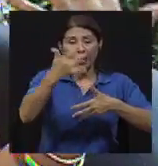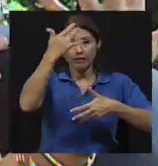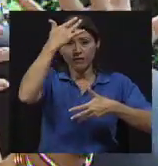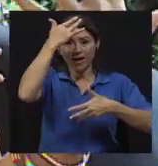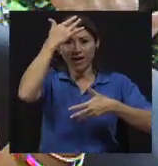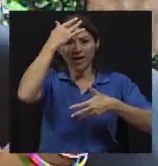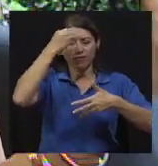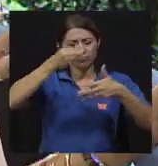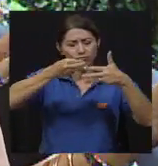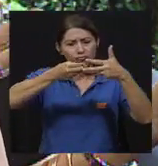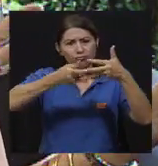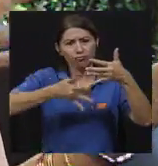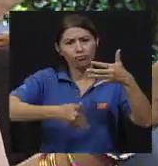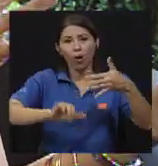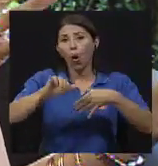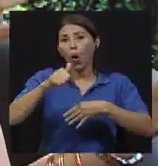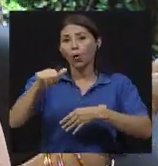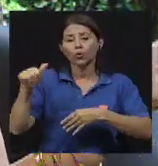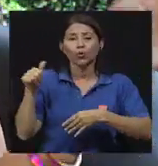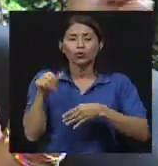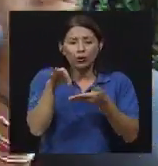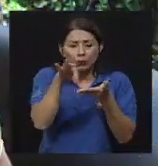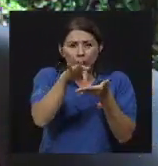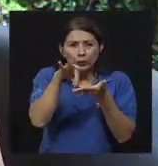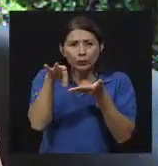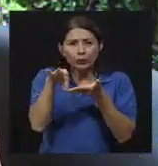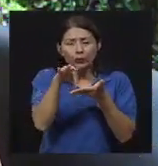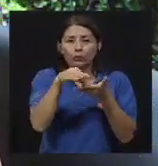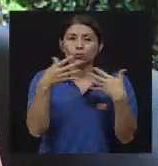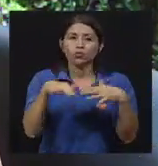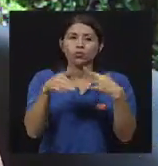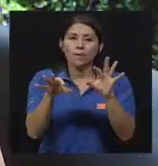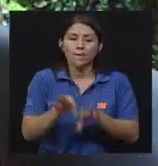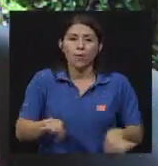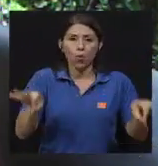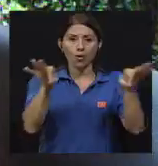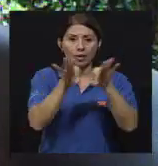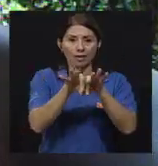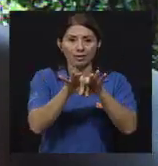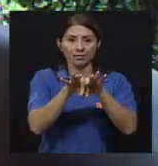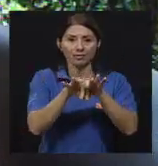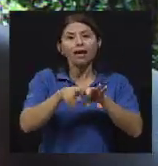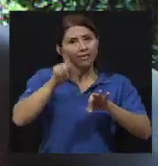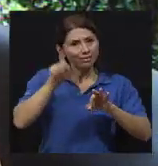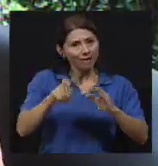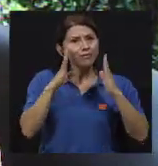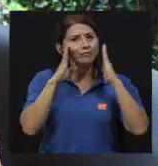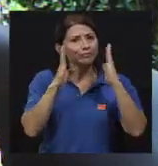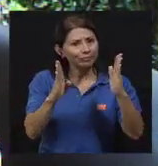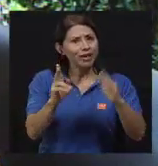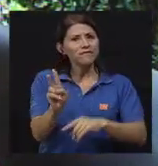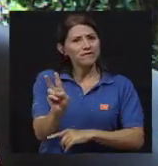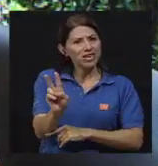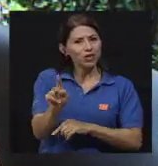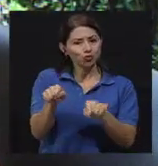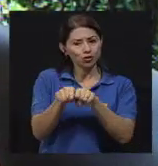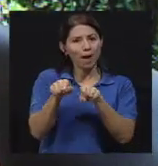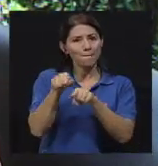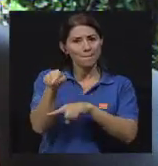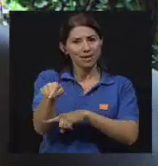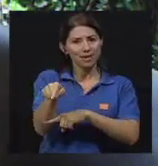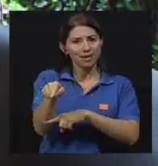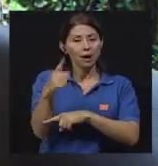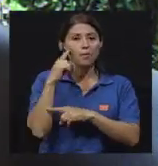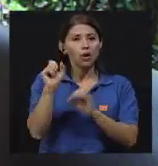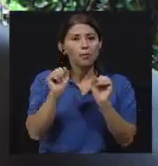una serie de otros microorganismos importantes. No quiero dejar de lado a los virus, que a pesar de que producen una pequeña cantidad,